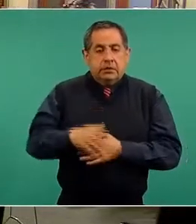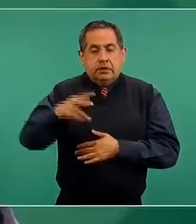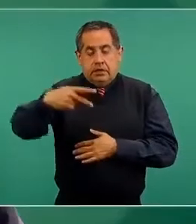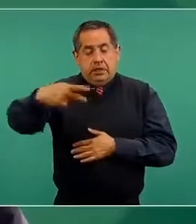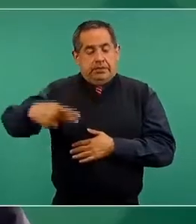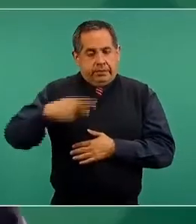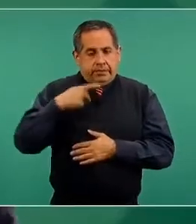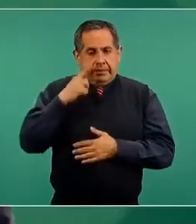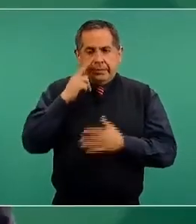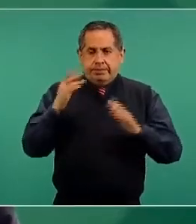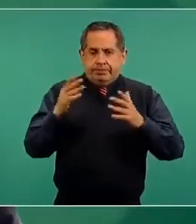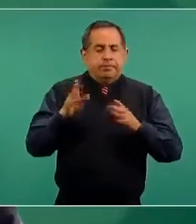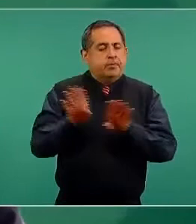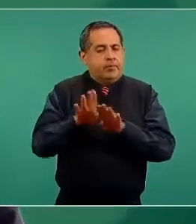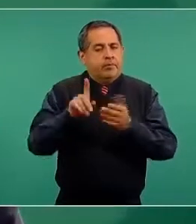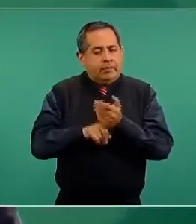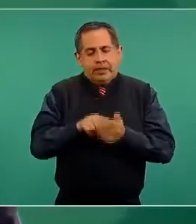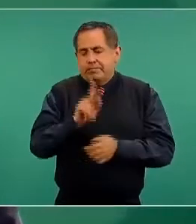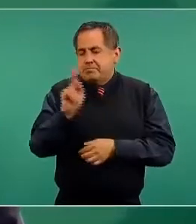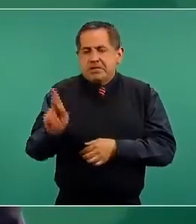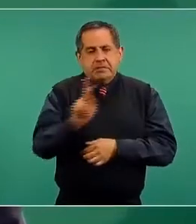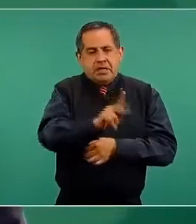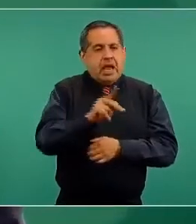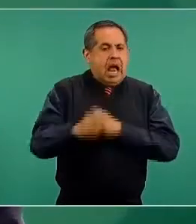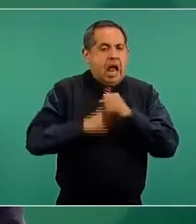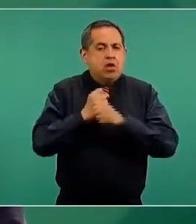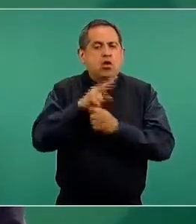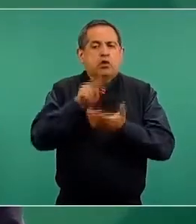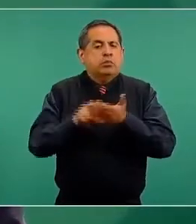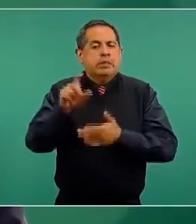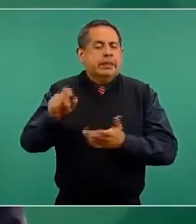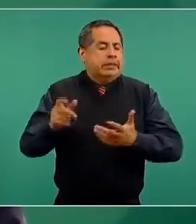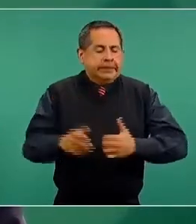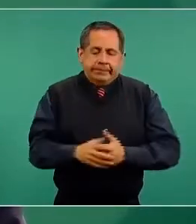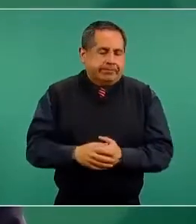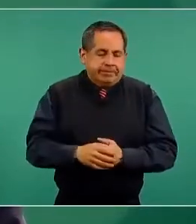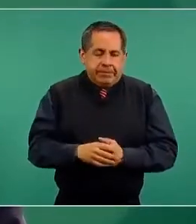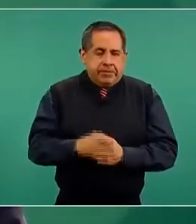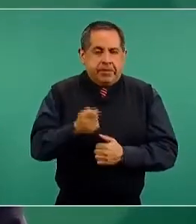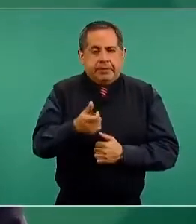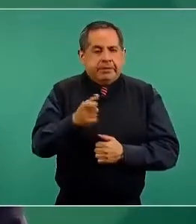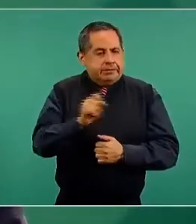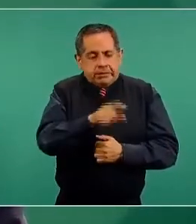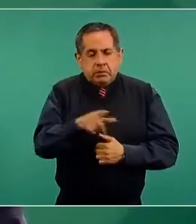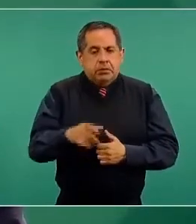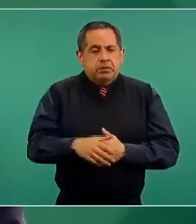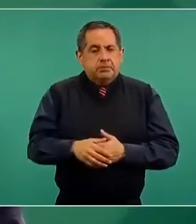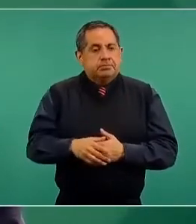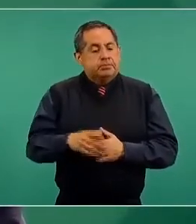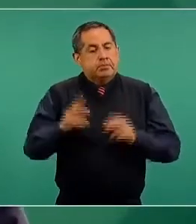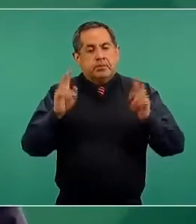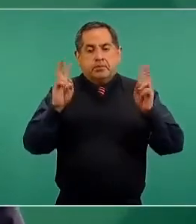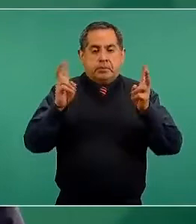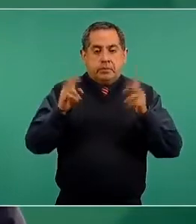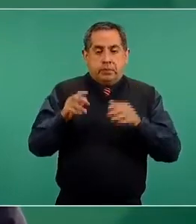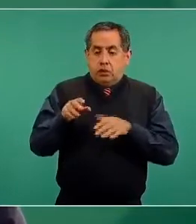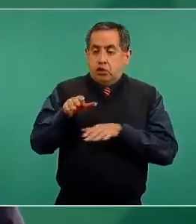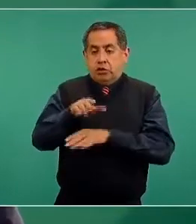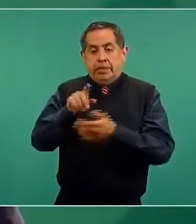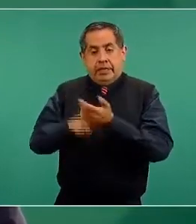es análogo al que oímos repetidas veces durante 2020. Cuando uno aborda una materia